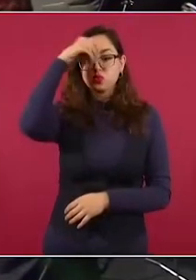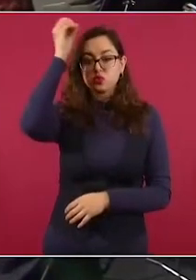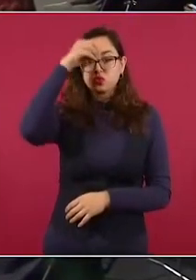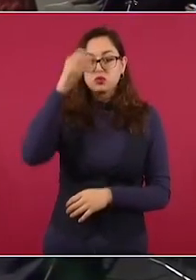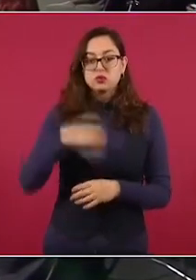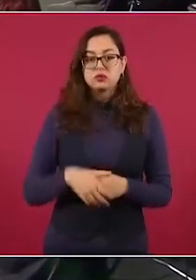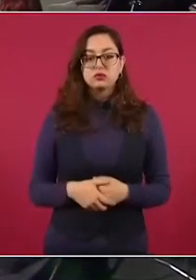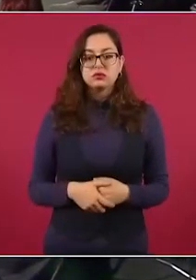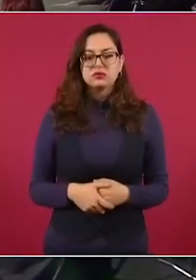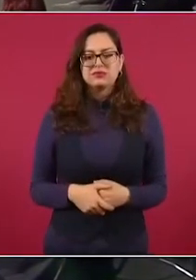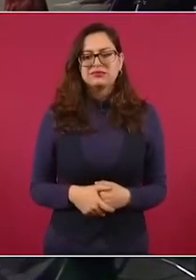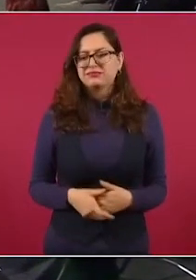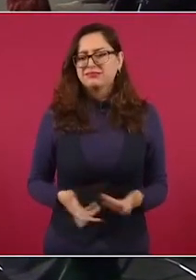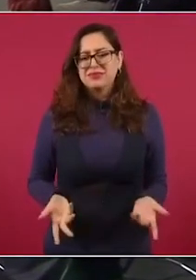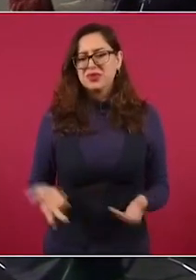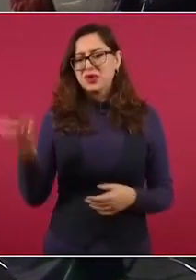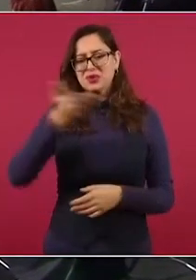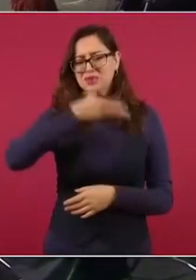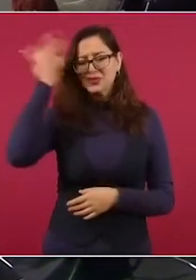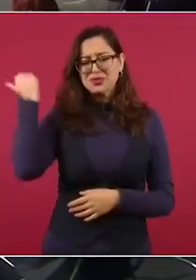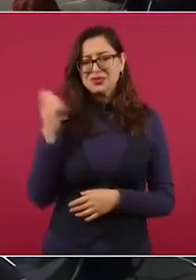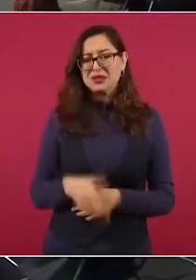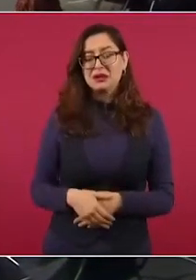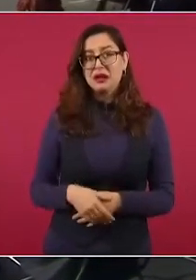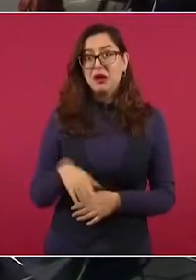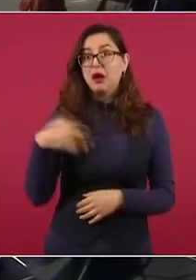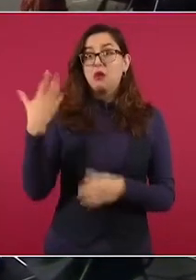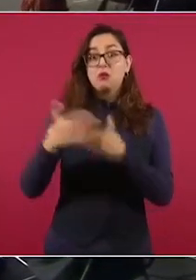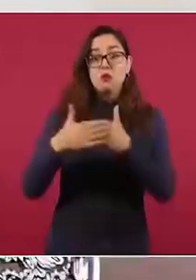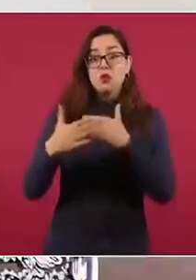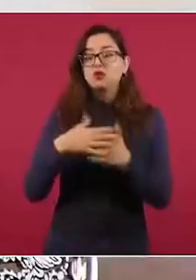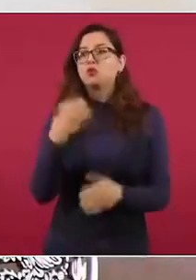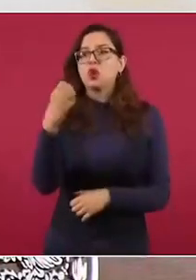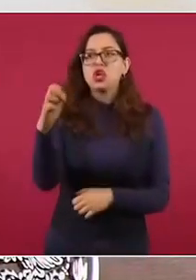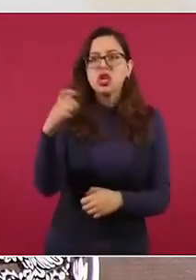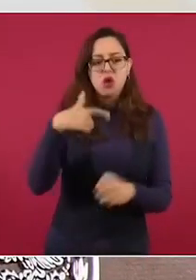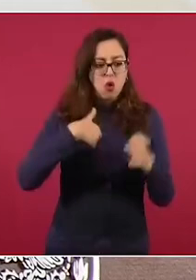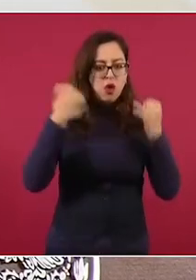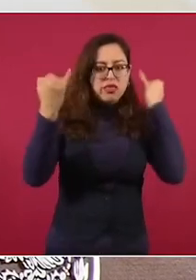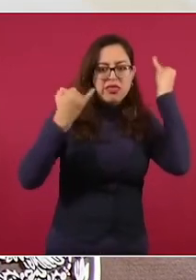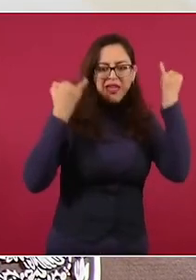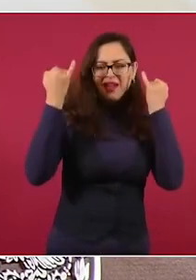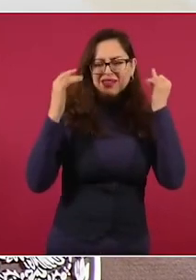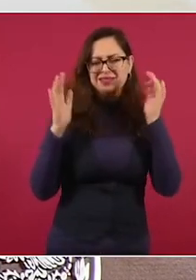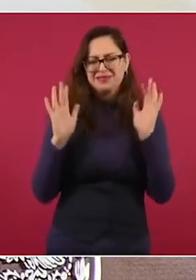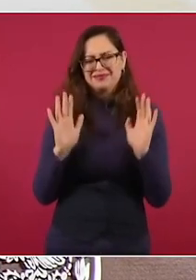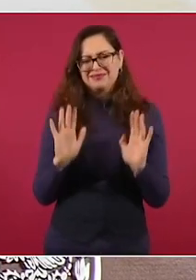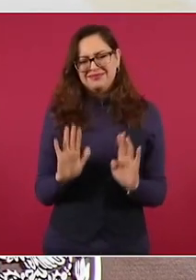Pues no sabemos y no debemos de adelantar vísperas. Vamos